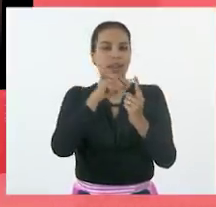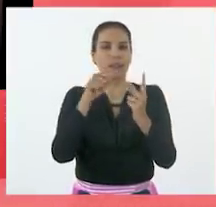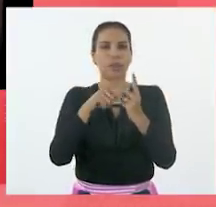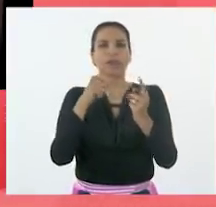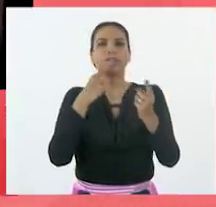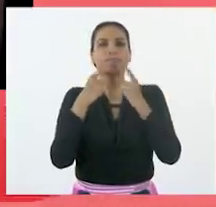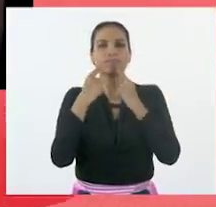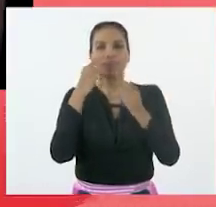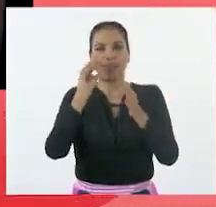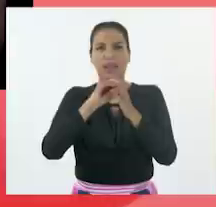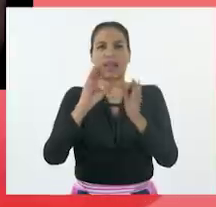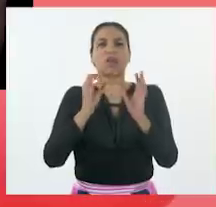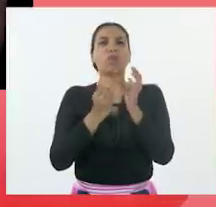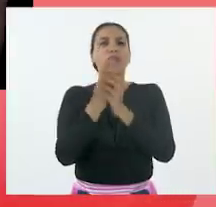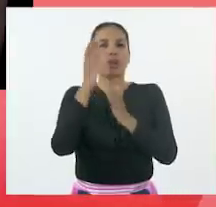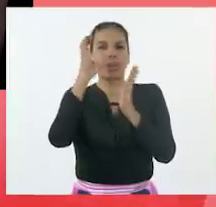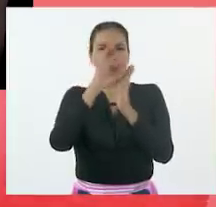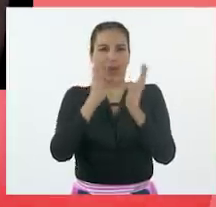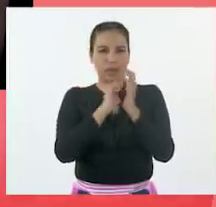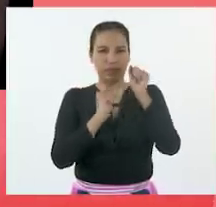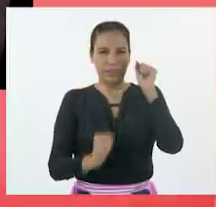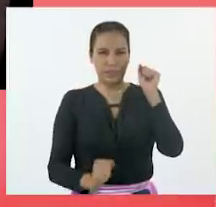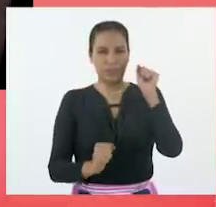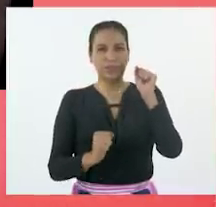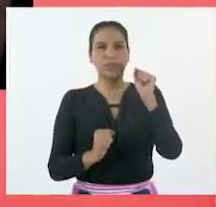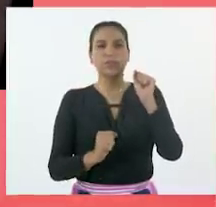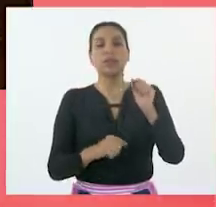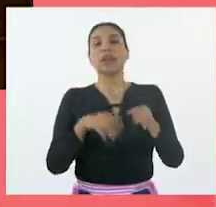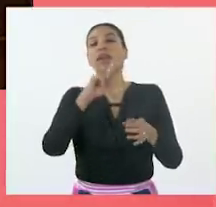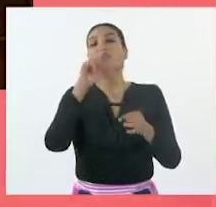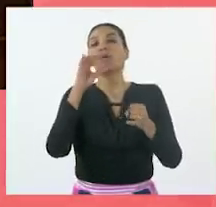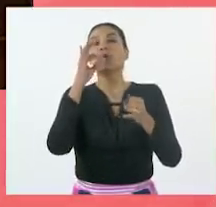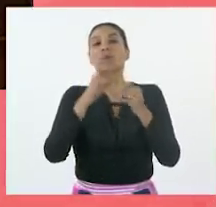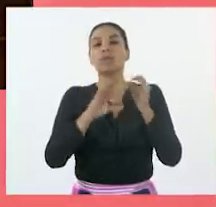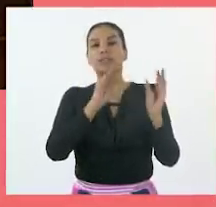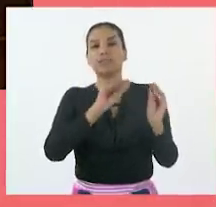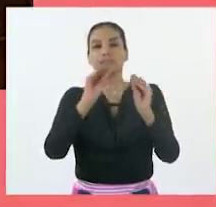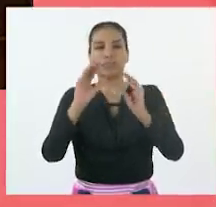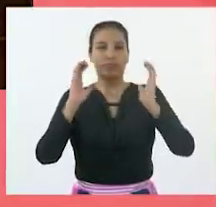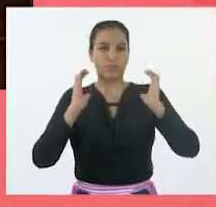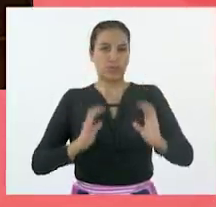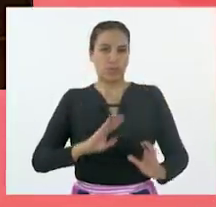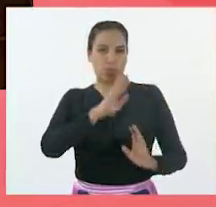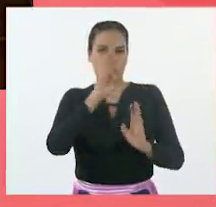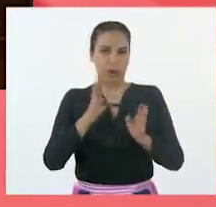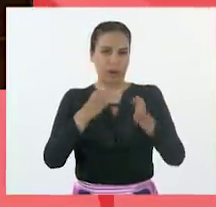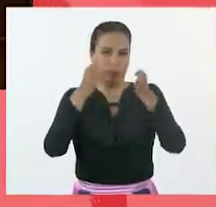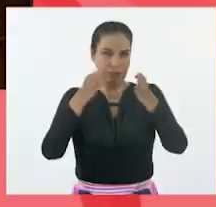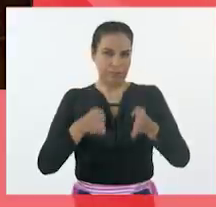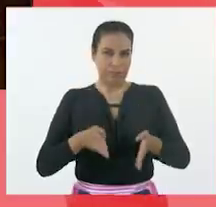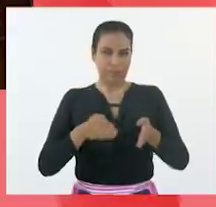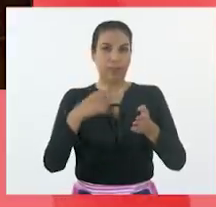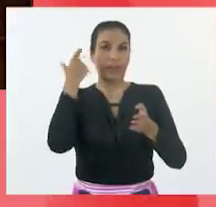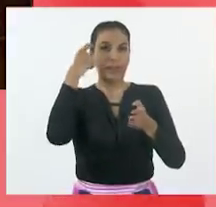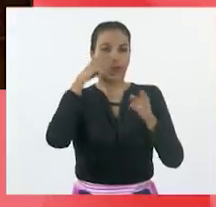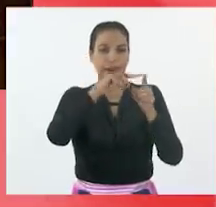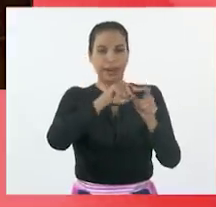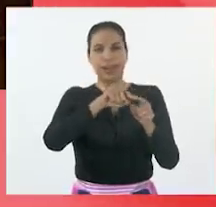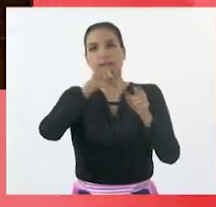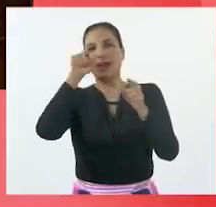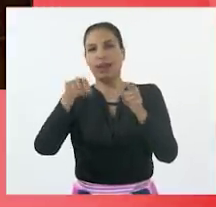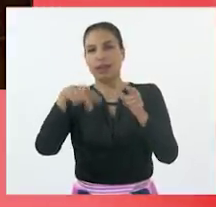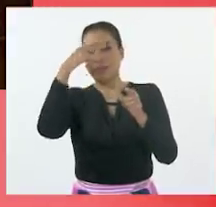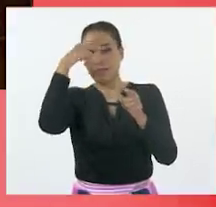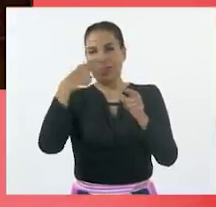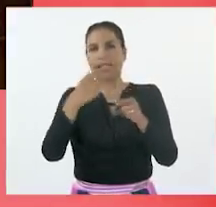congreso constituyente y una nueva constitución. Y finalmente es llevado su cadáver de Querétaro a México